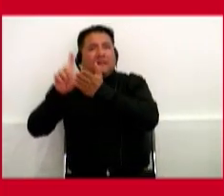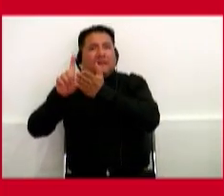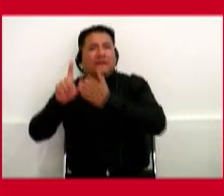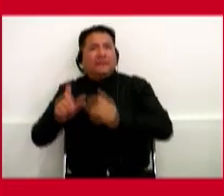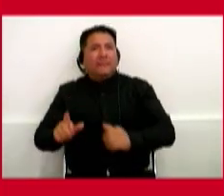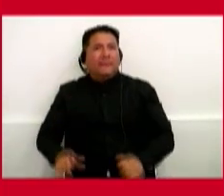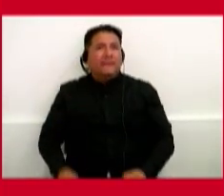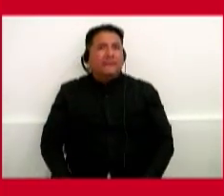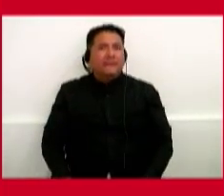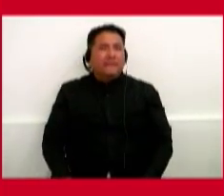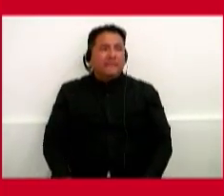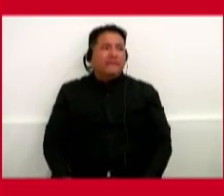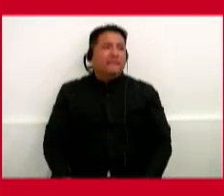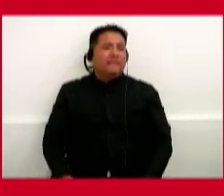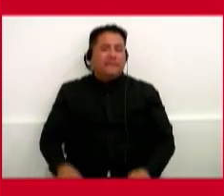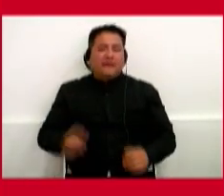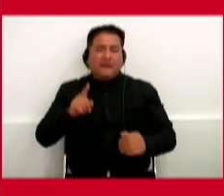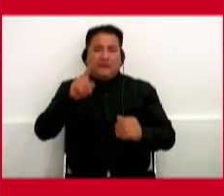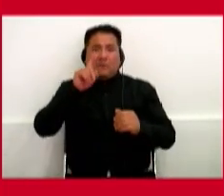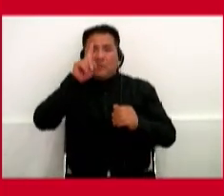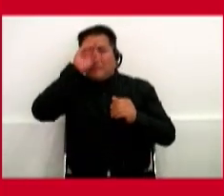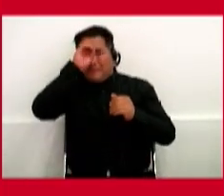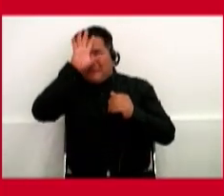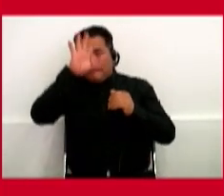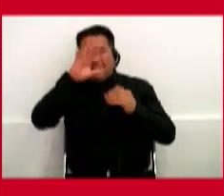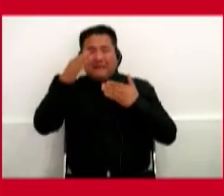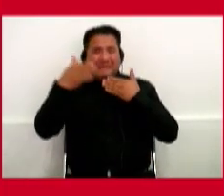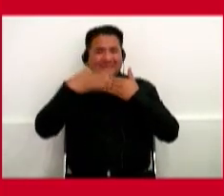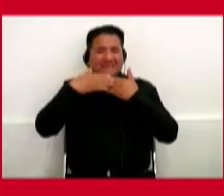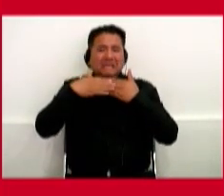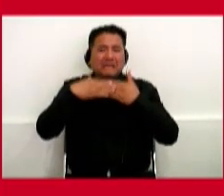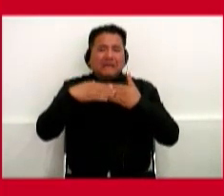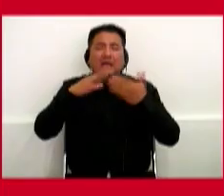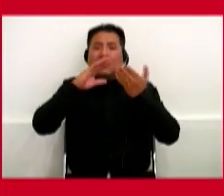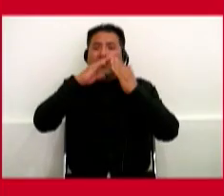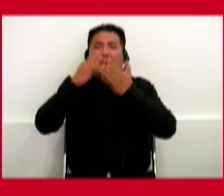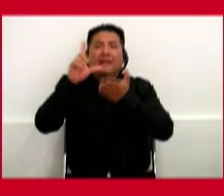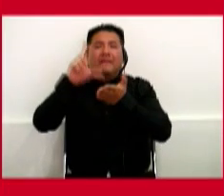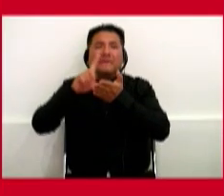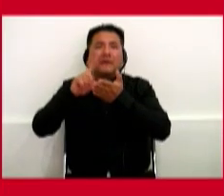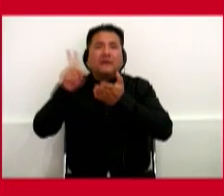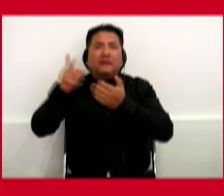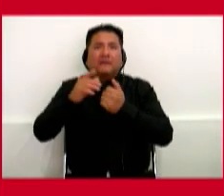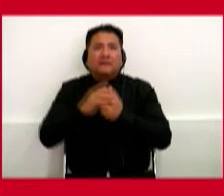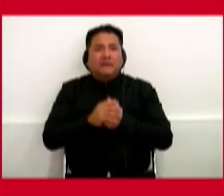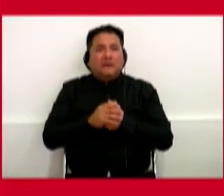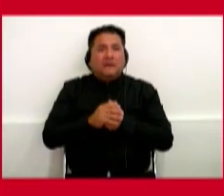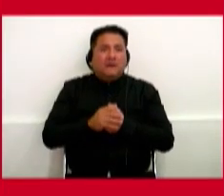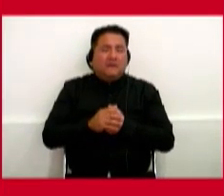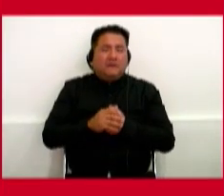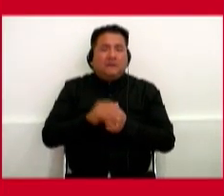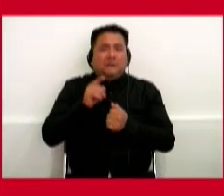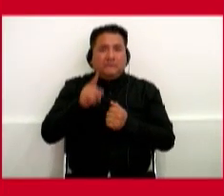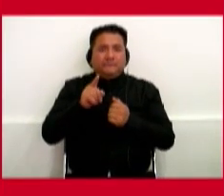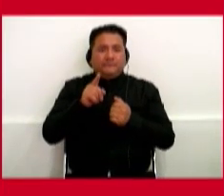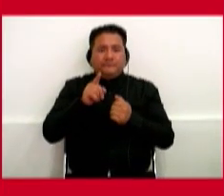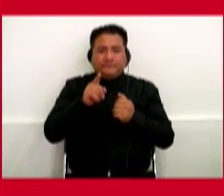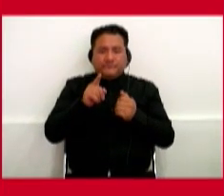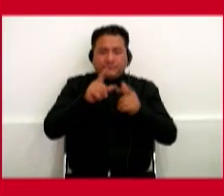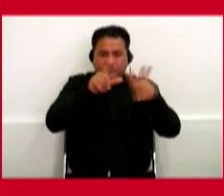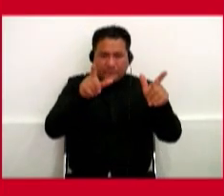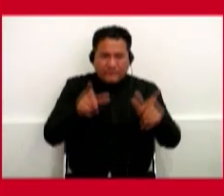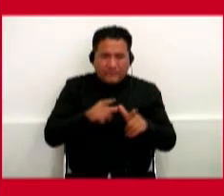Compañía Minera Condestable es una mina que está muy cerca a la ciudad de Lima. Es una ubicación estratégica para esta